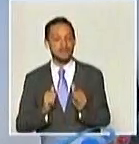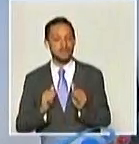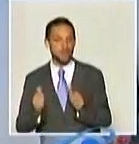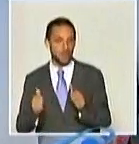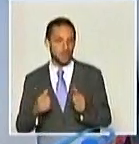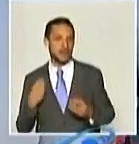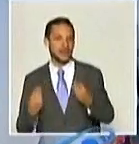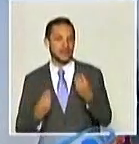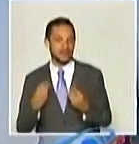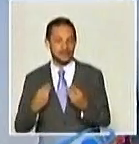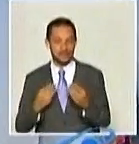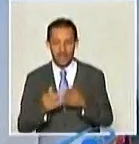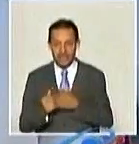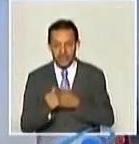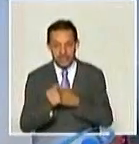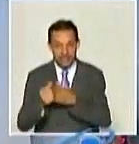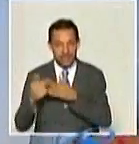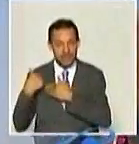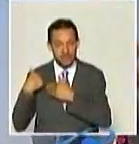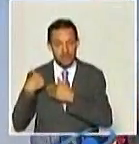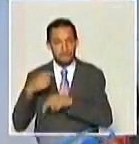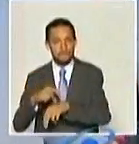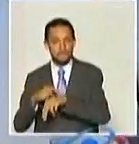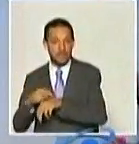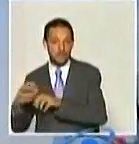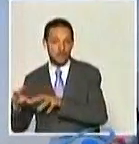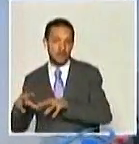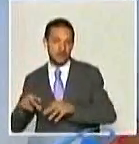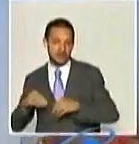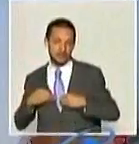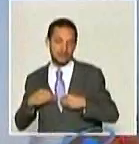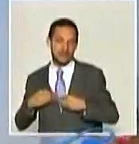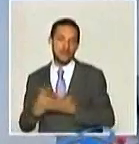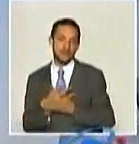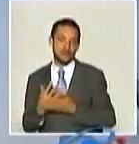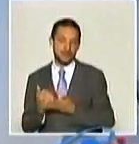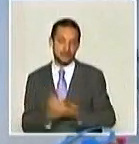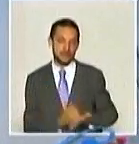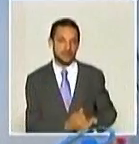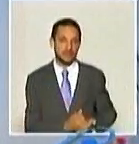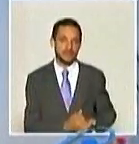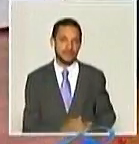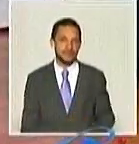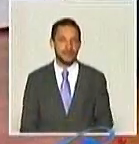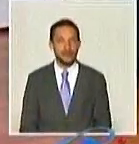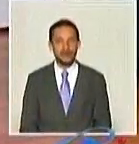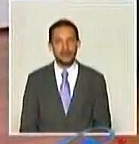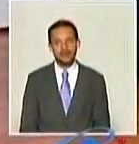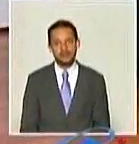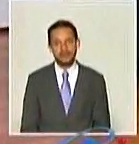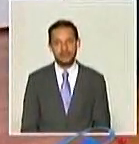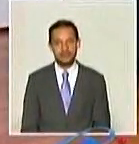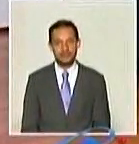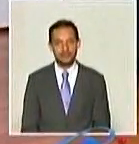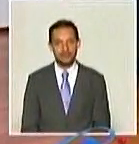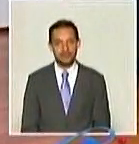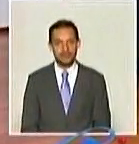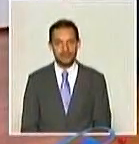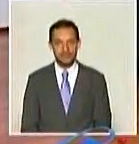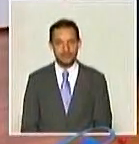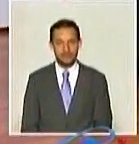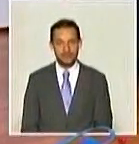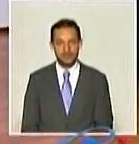está orientado por parte del profesional, ese paciente finalmente va a fracasar Así es. Yo quiero agradecerle al doctor